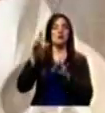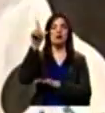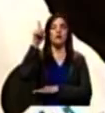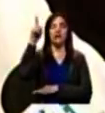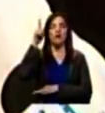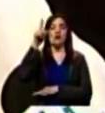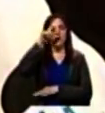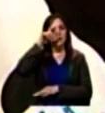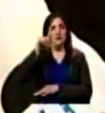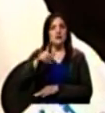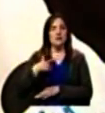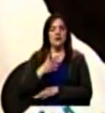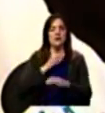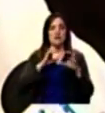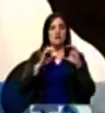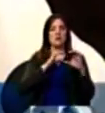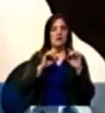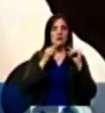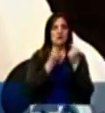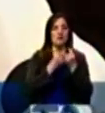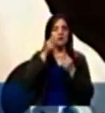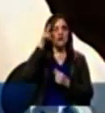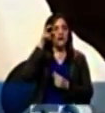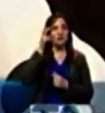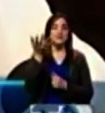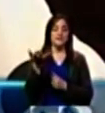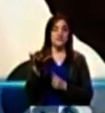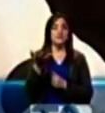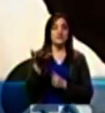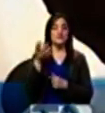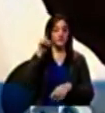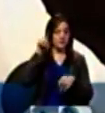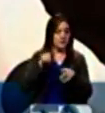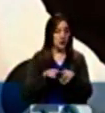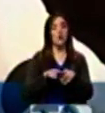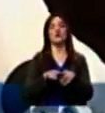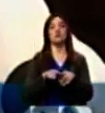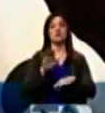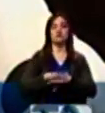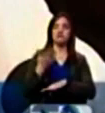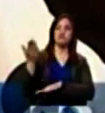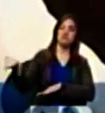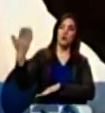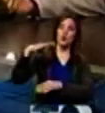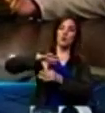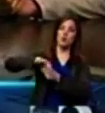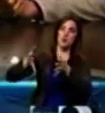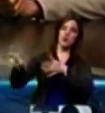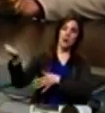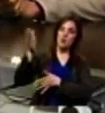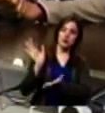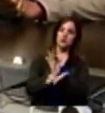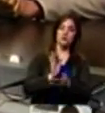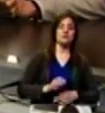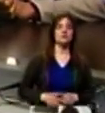de CREO. Yo he hablado ya con el bloque de CREO y el bloque de CREO está de acuerdo en llamar a la asamblea nacional a la canciller. En una